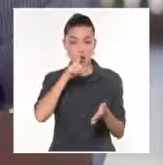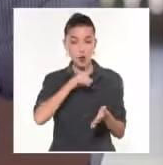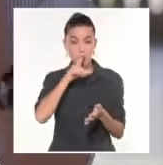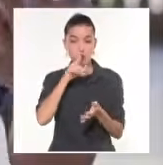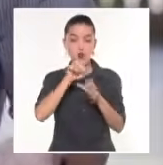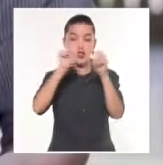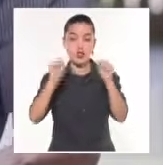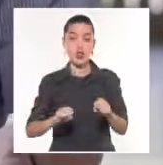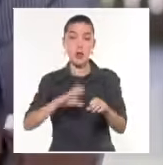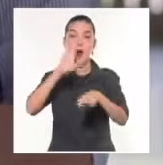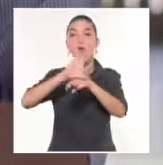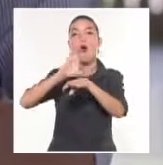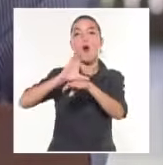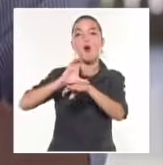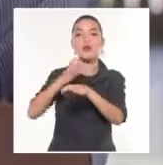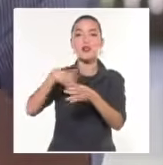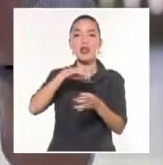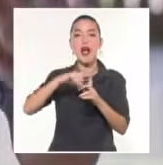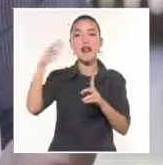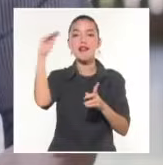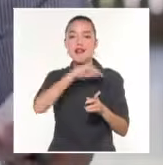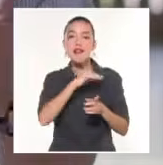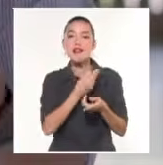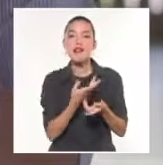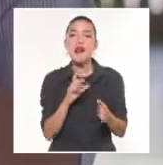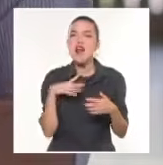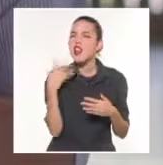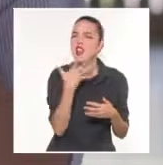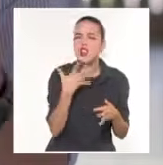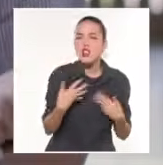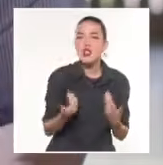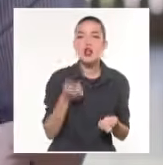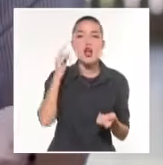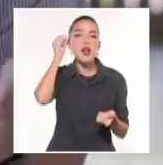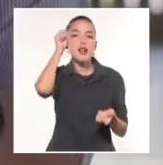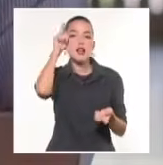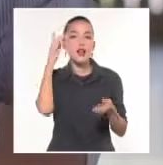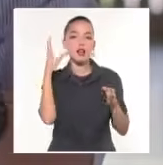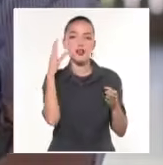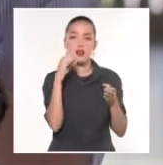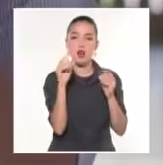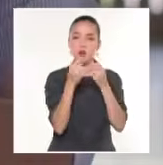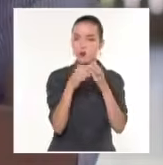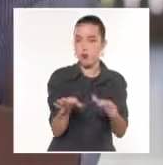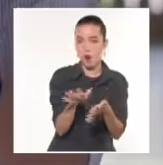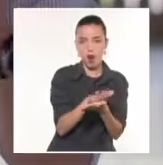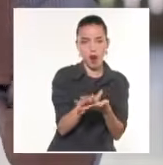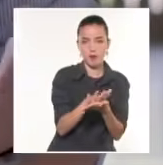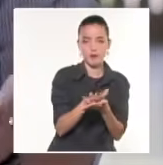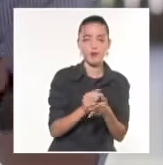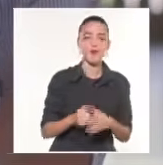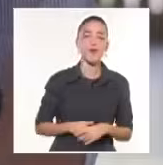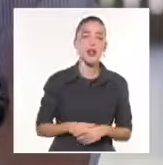basado en técnicas de inteligencia artificial que se usa para entender y generar texto en algún idioma. En particular, Cecilia está entrenado